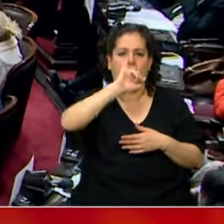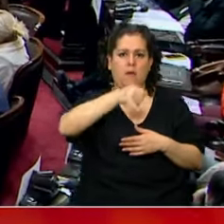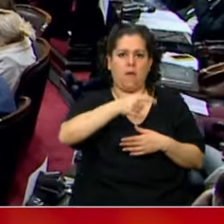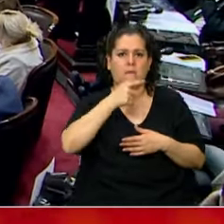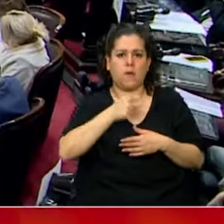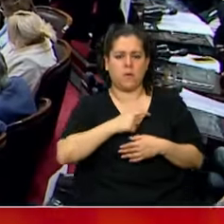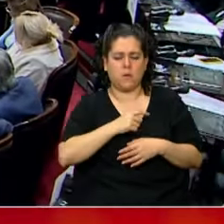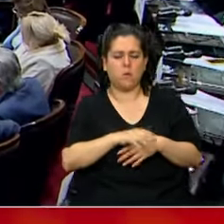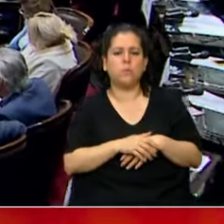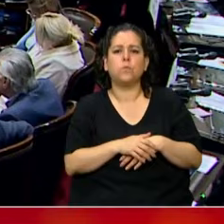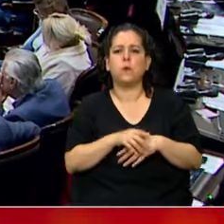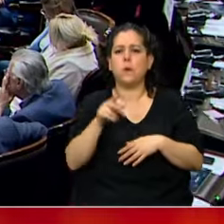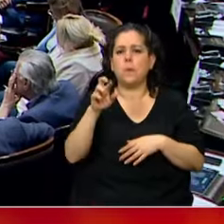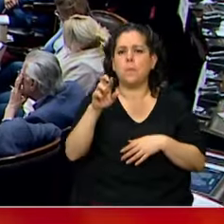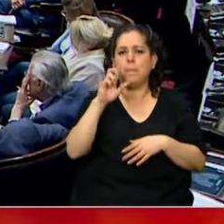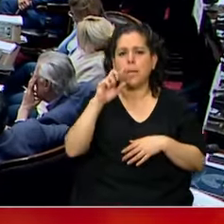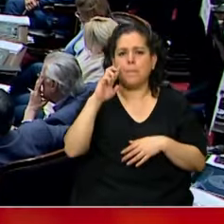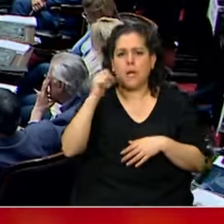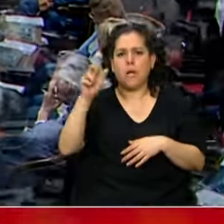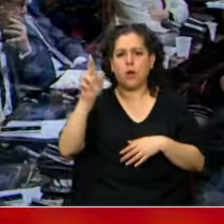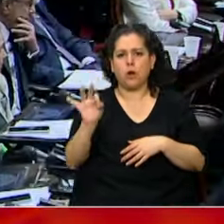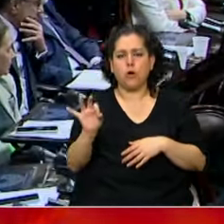afirmativo diputada píparo